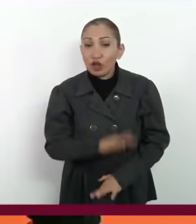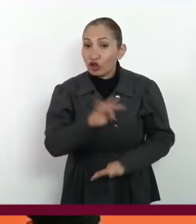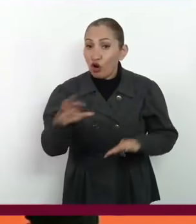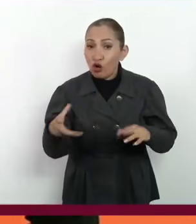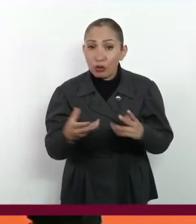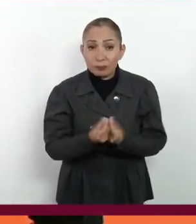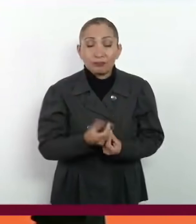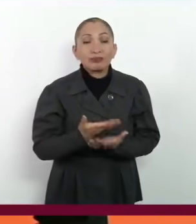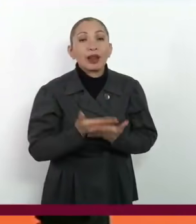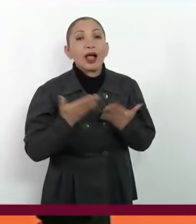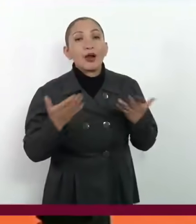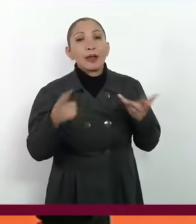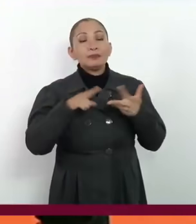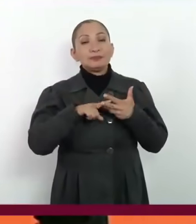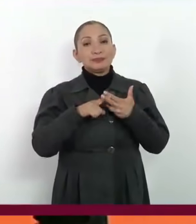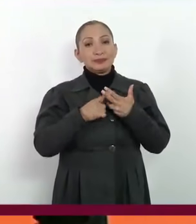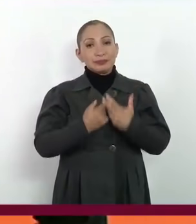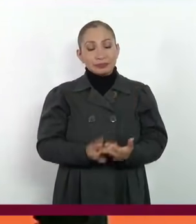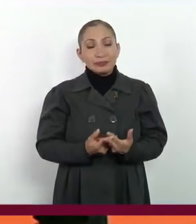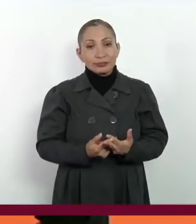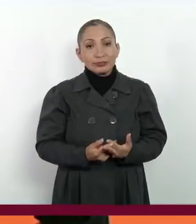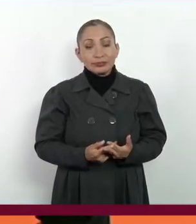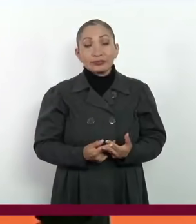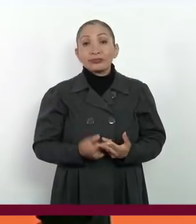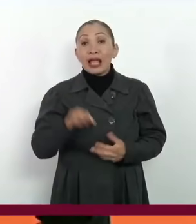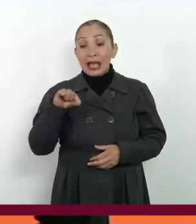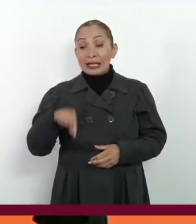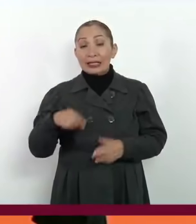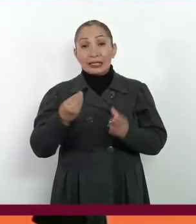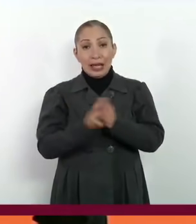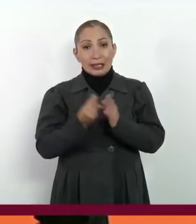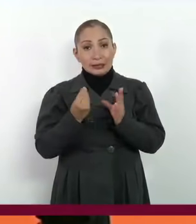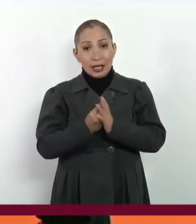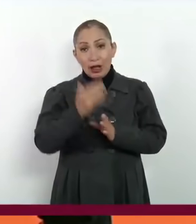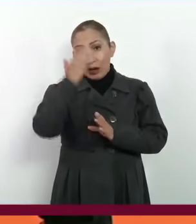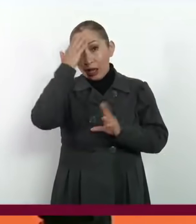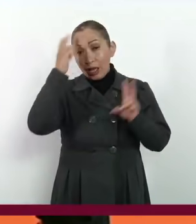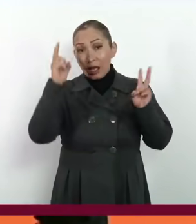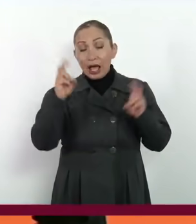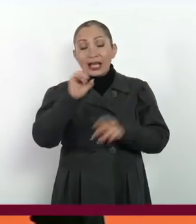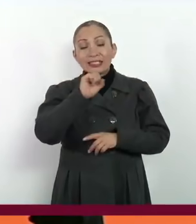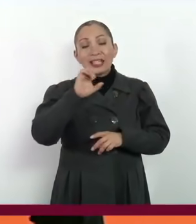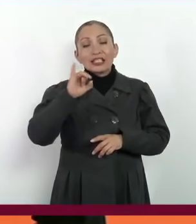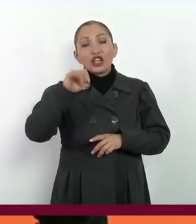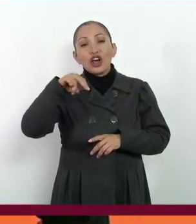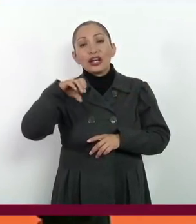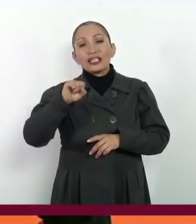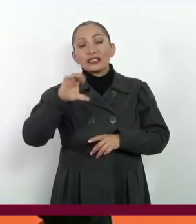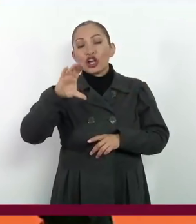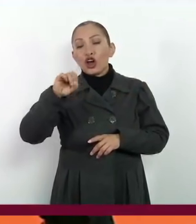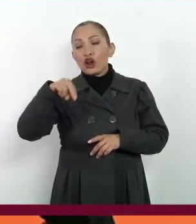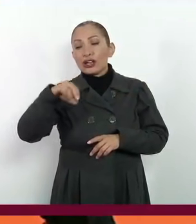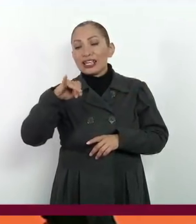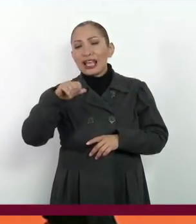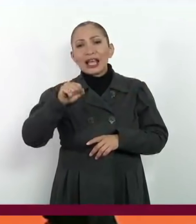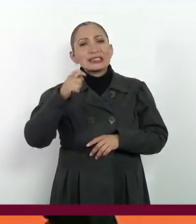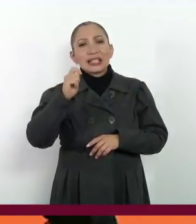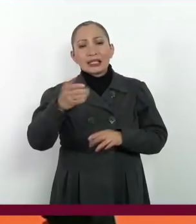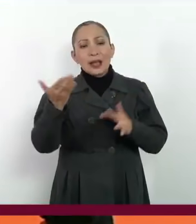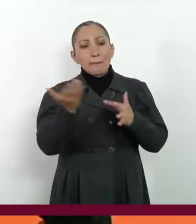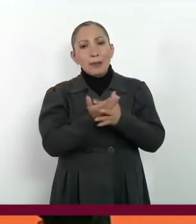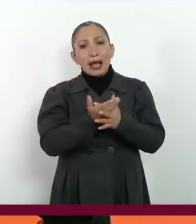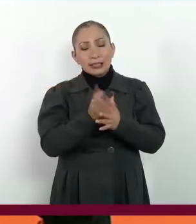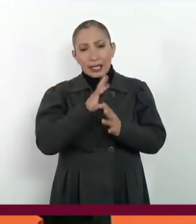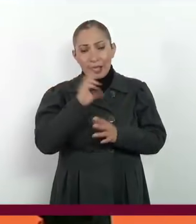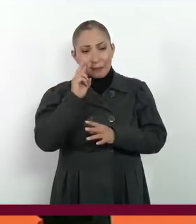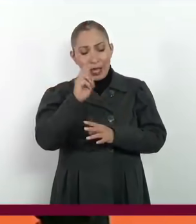Dicho todo esto, es momento de empezar. En esta sesión conocerán las secciones cónicas, más detalladamente las